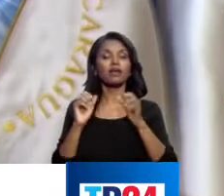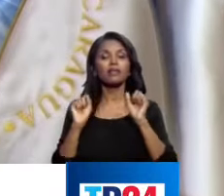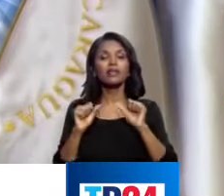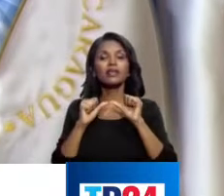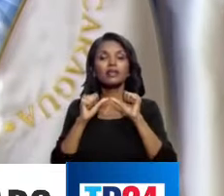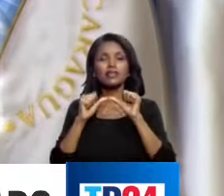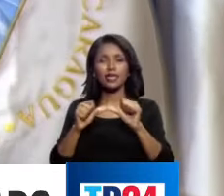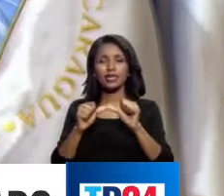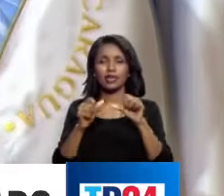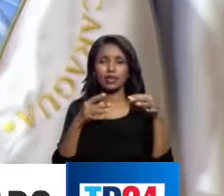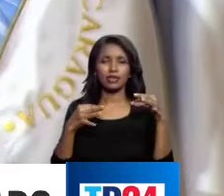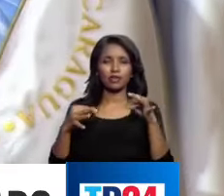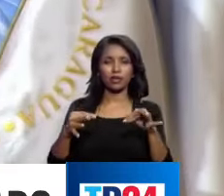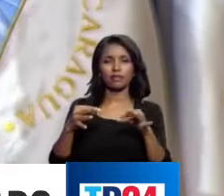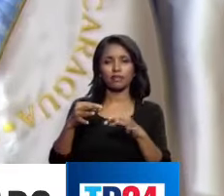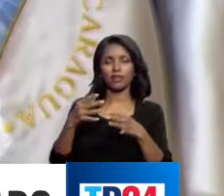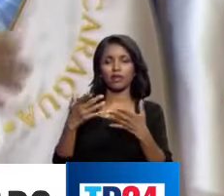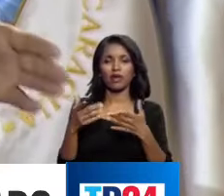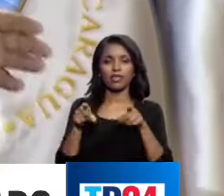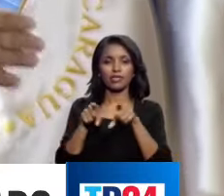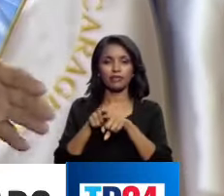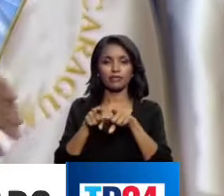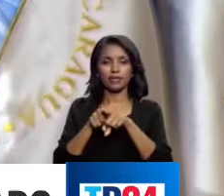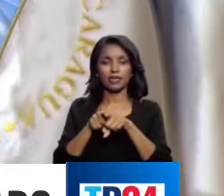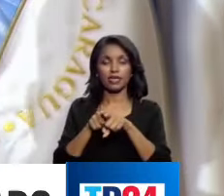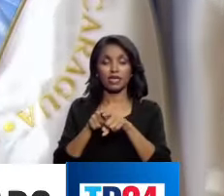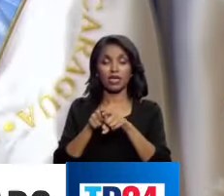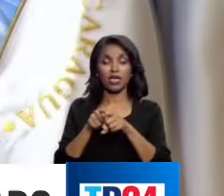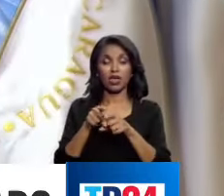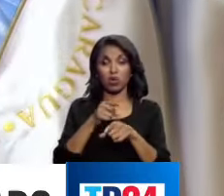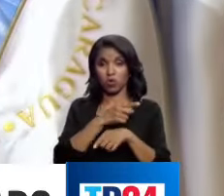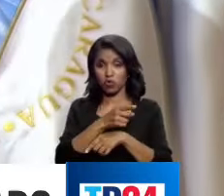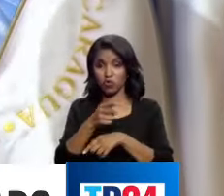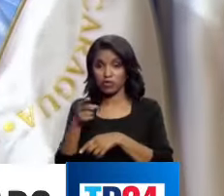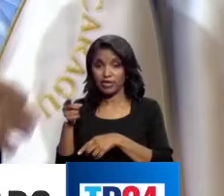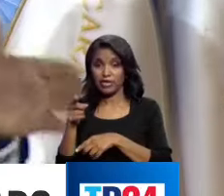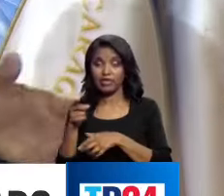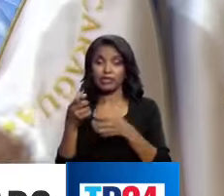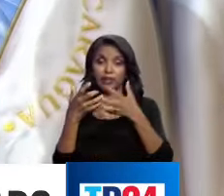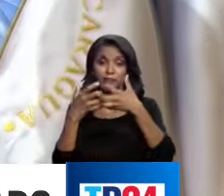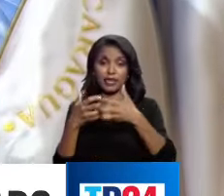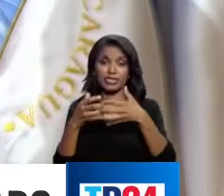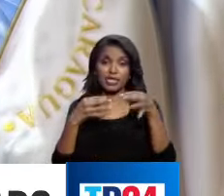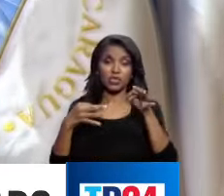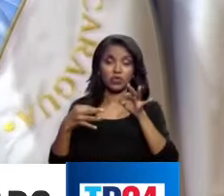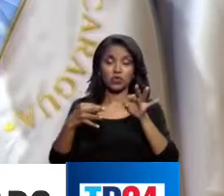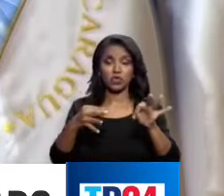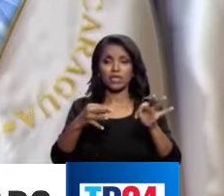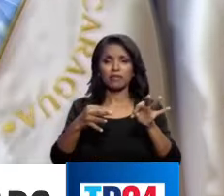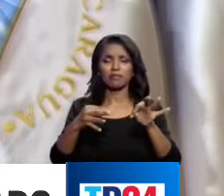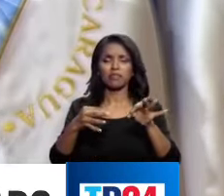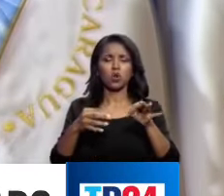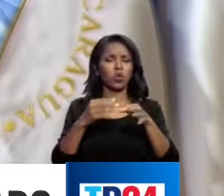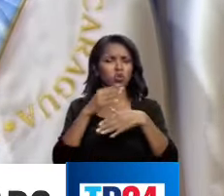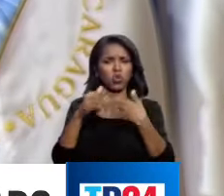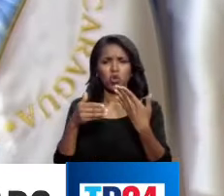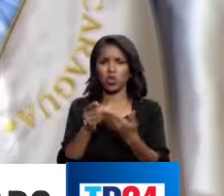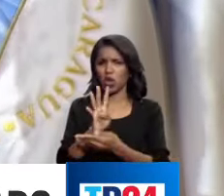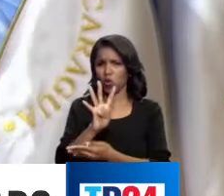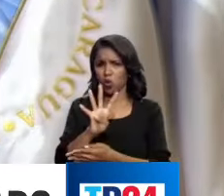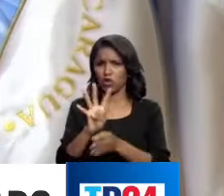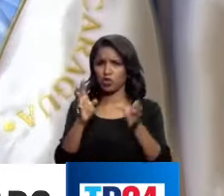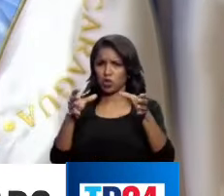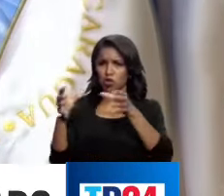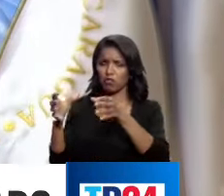sostenible del turismo a futuro y que junto a ustedes, el sector privado turístico, grande, mediano y pequeño,